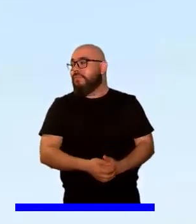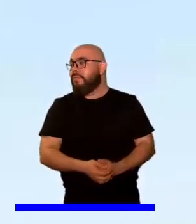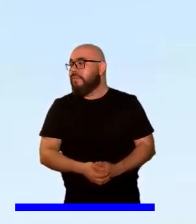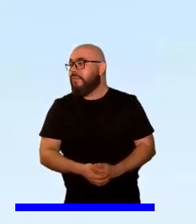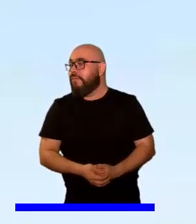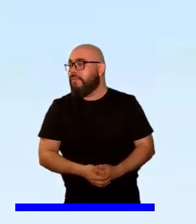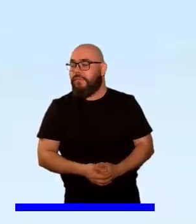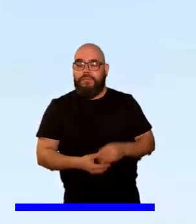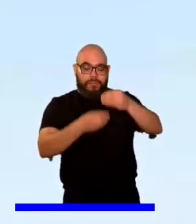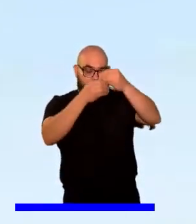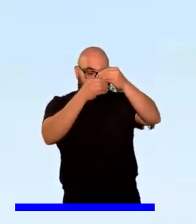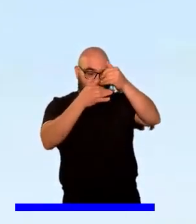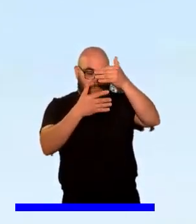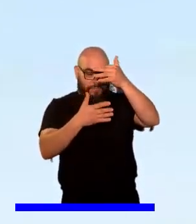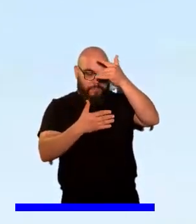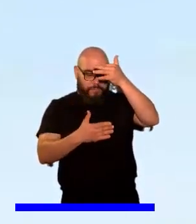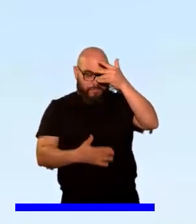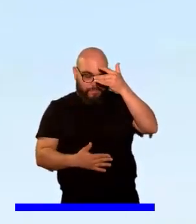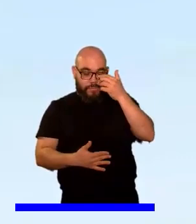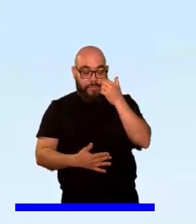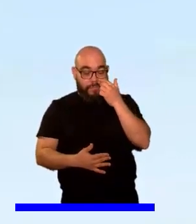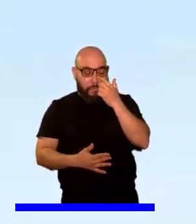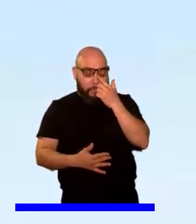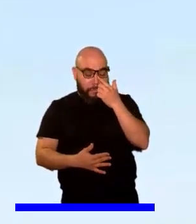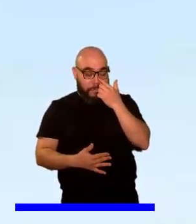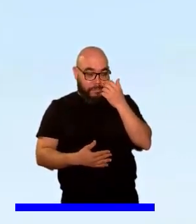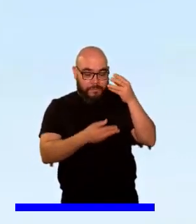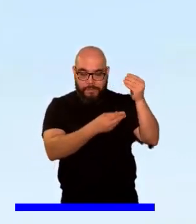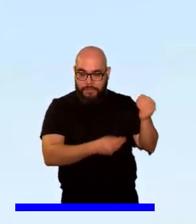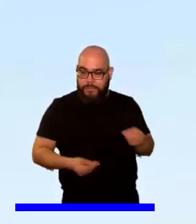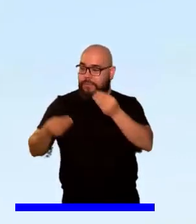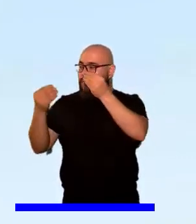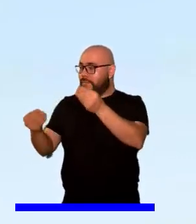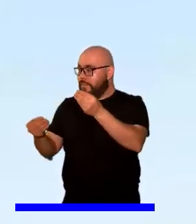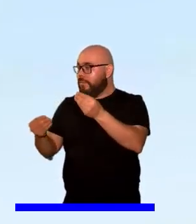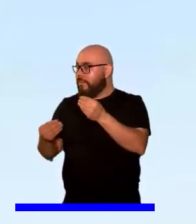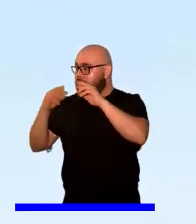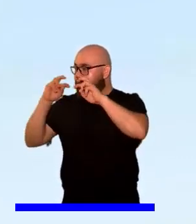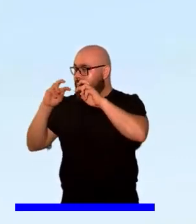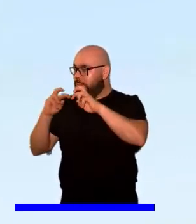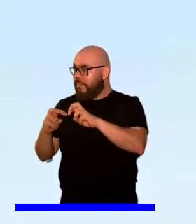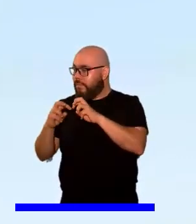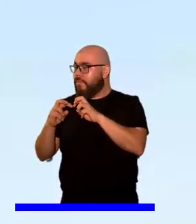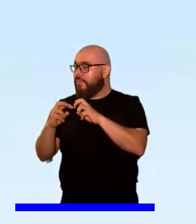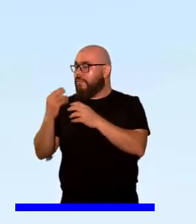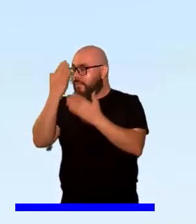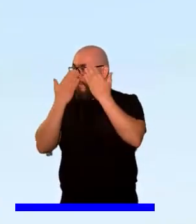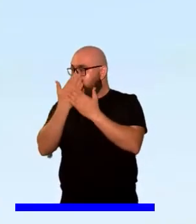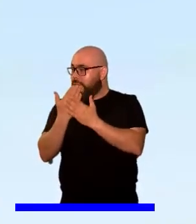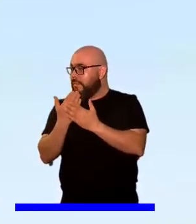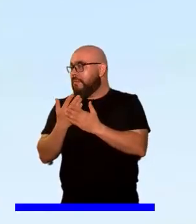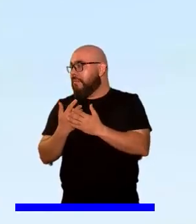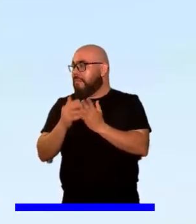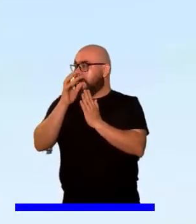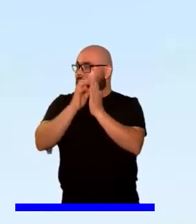Ese crítico define los criterios y después cuando termina se lo pasa a la gente que hace la investigación de taquilla. Me dice, esta